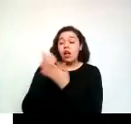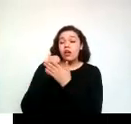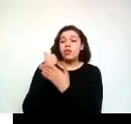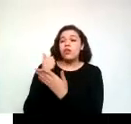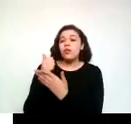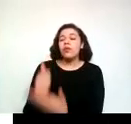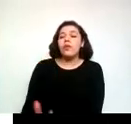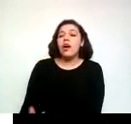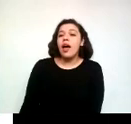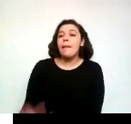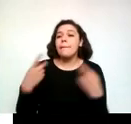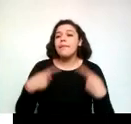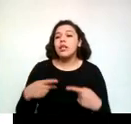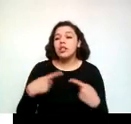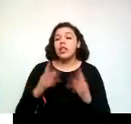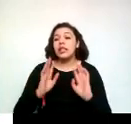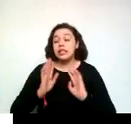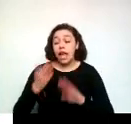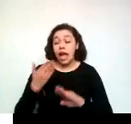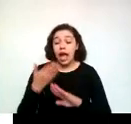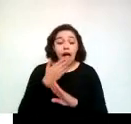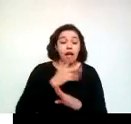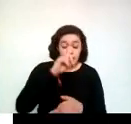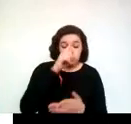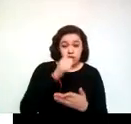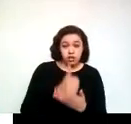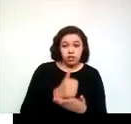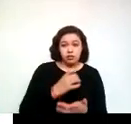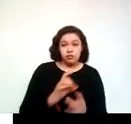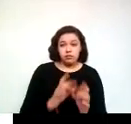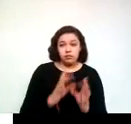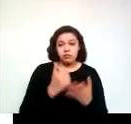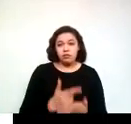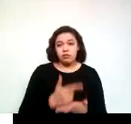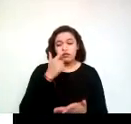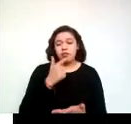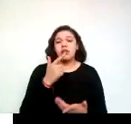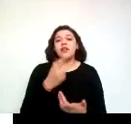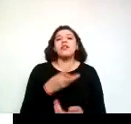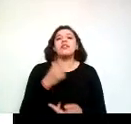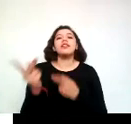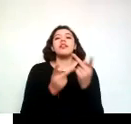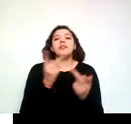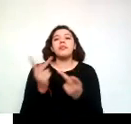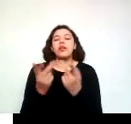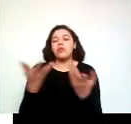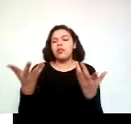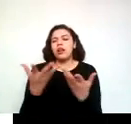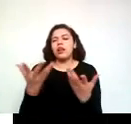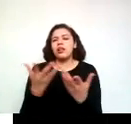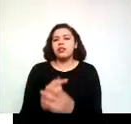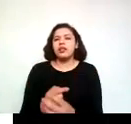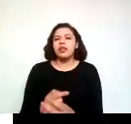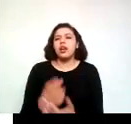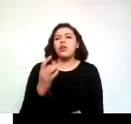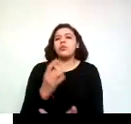que fueron sujetos a acontecimientos traumáticos severos. Y estos son el tipo de preguntas que nos hace. Este es solo un